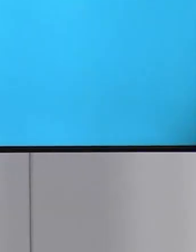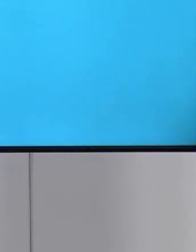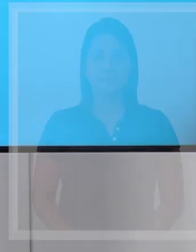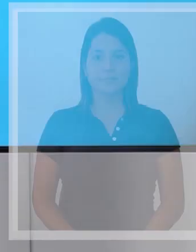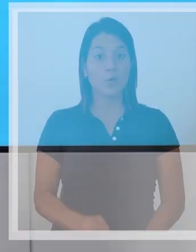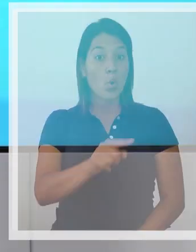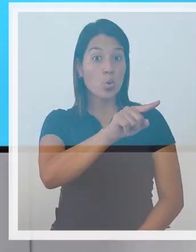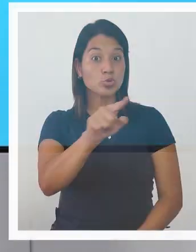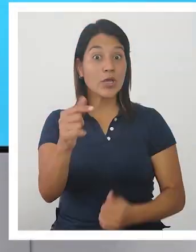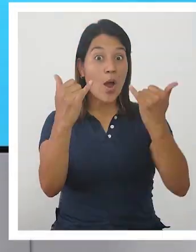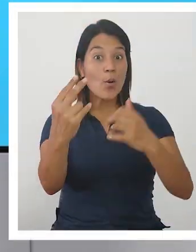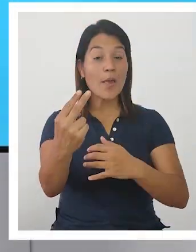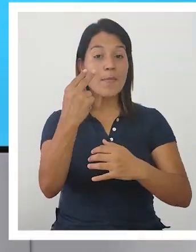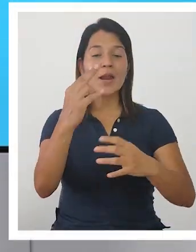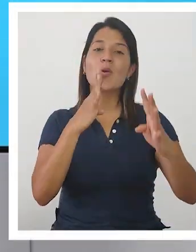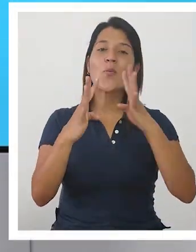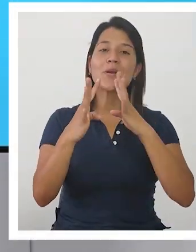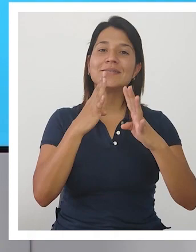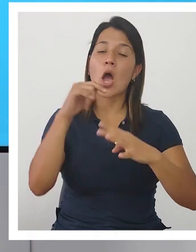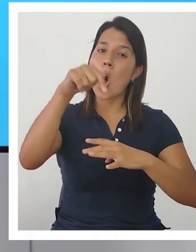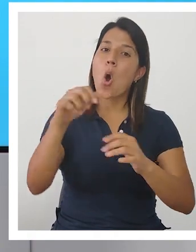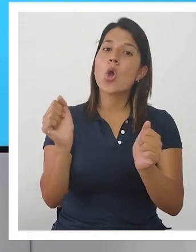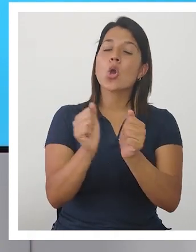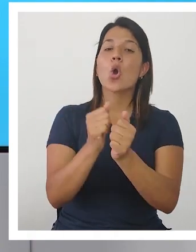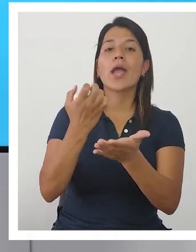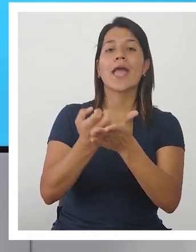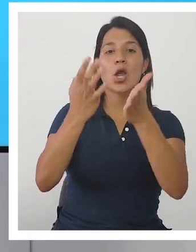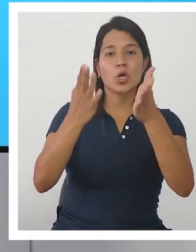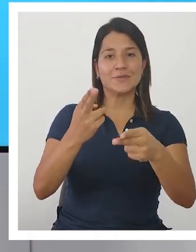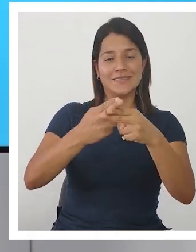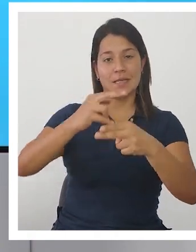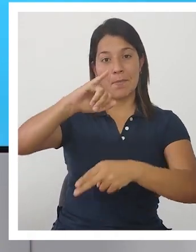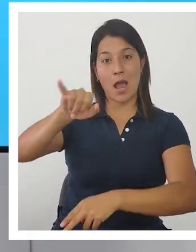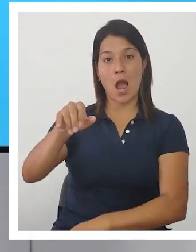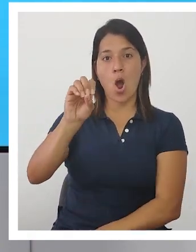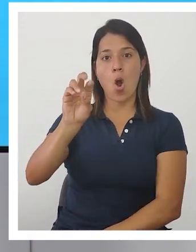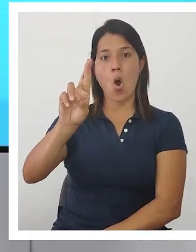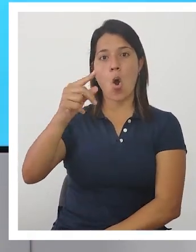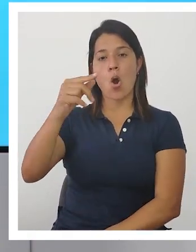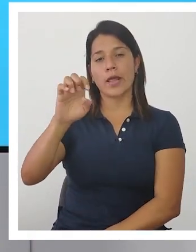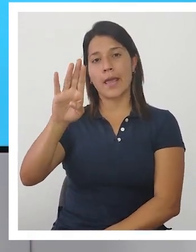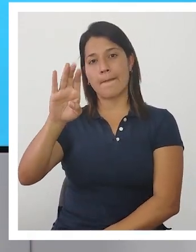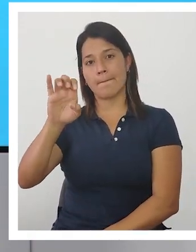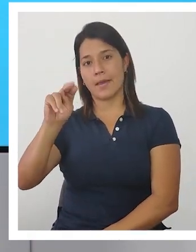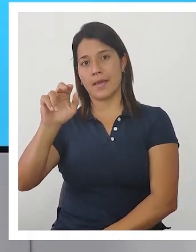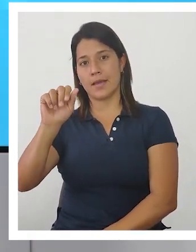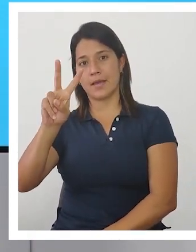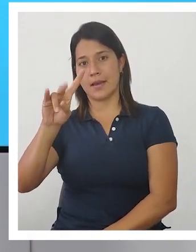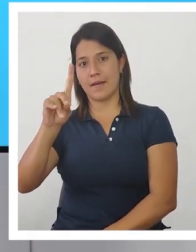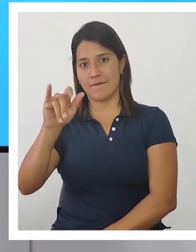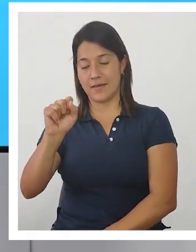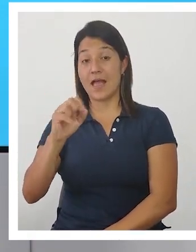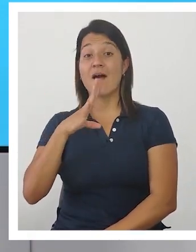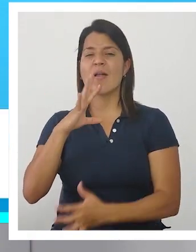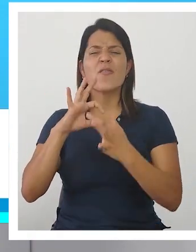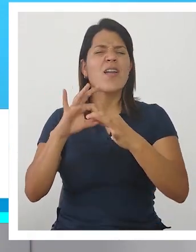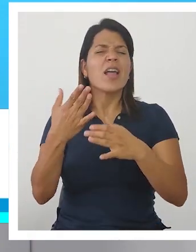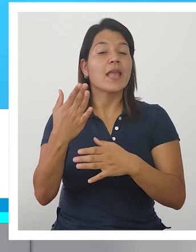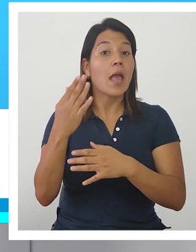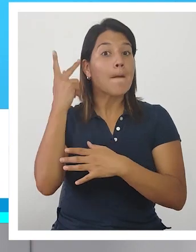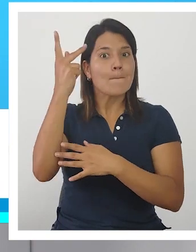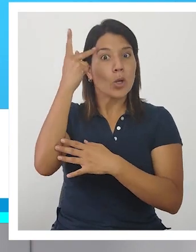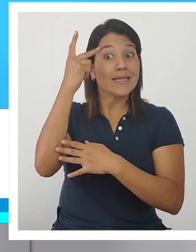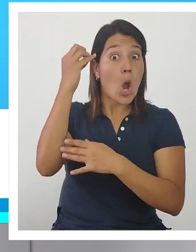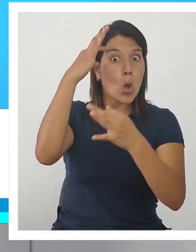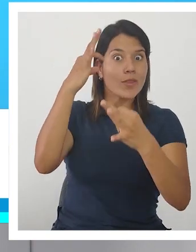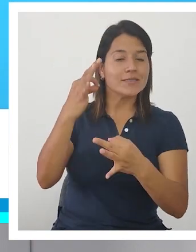Estás viendo, conversamos hoy con el economista Jorge Benavides y estamos hablando de política monetaria. Apunta